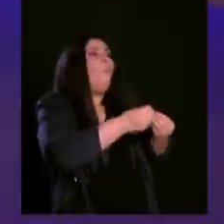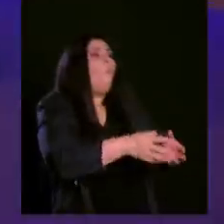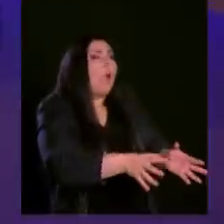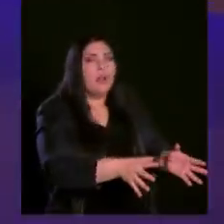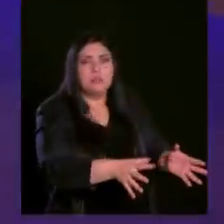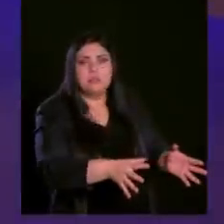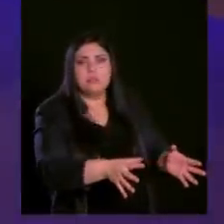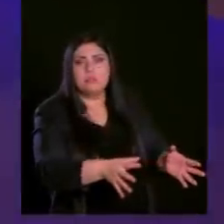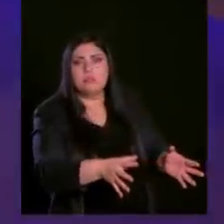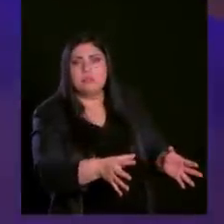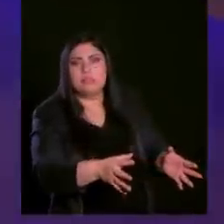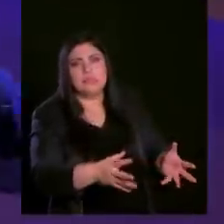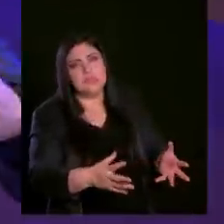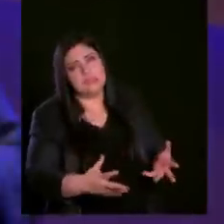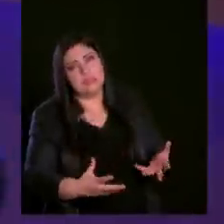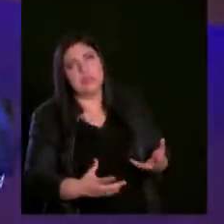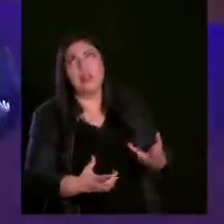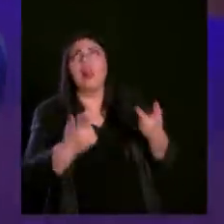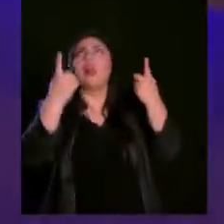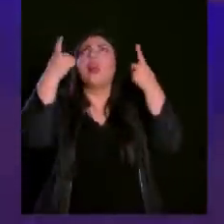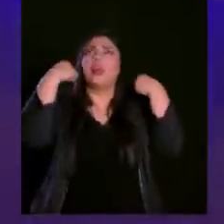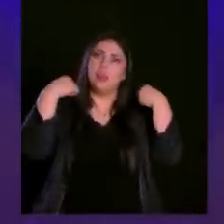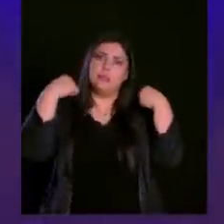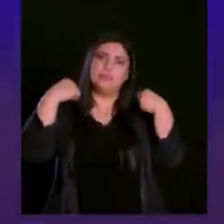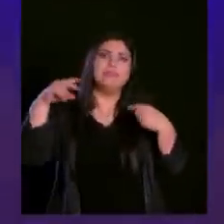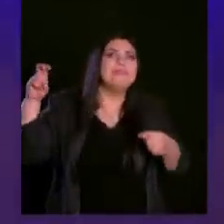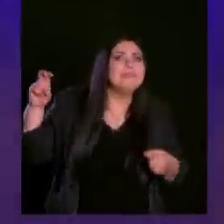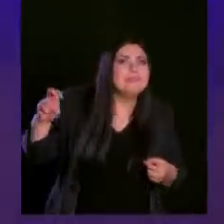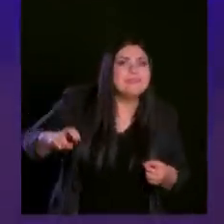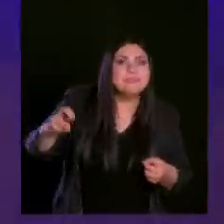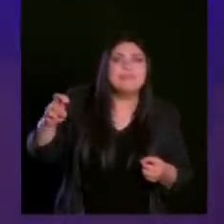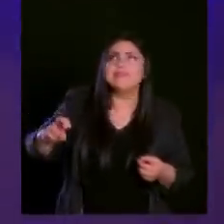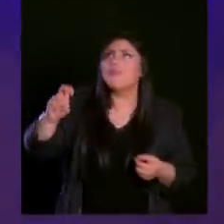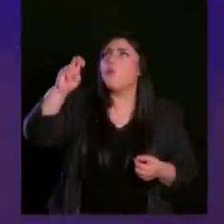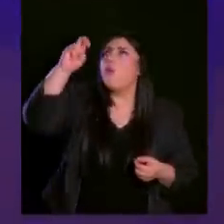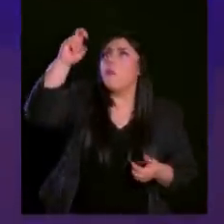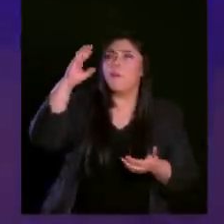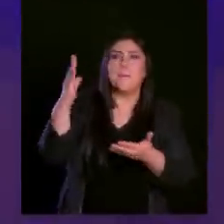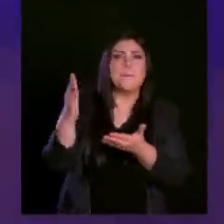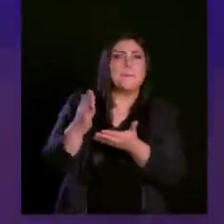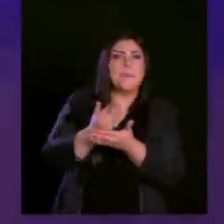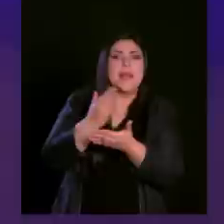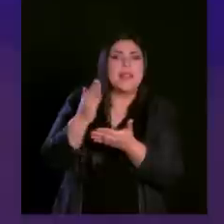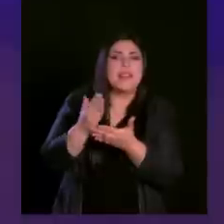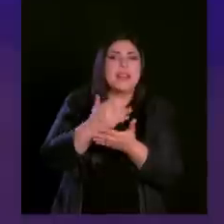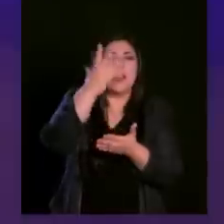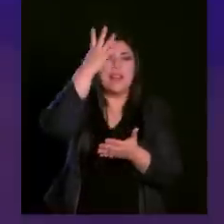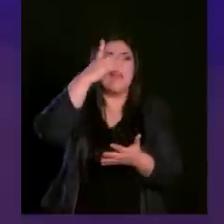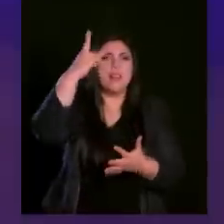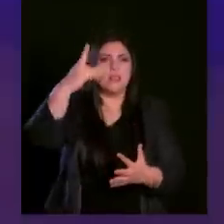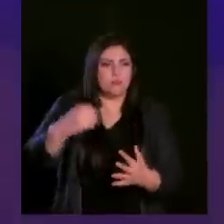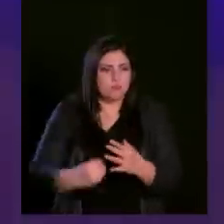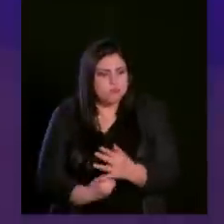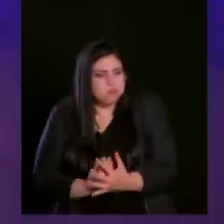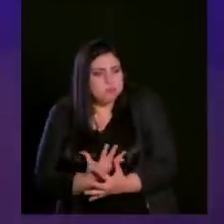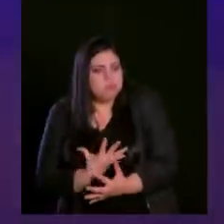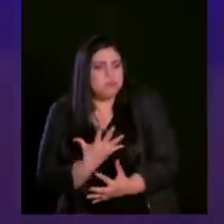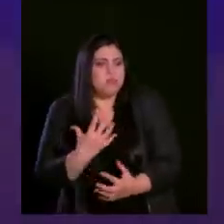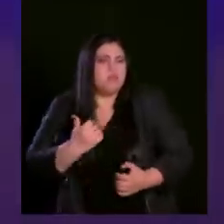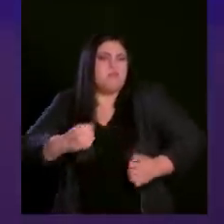lo va a lograr porque no tiene la palabra que se necesita que nazca desde adentro me explique Bueno